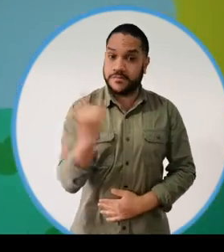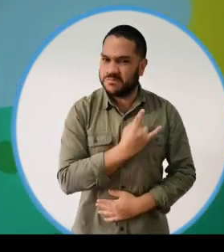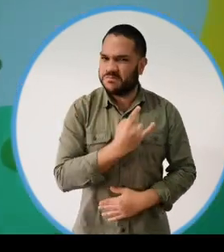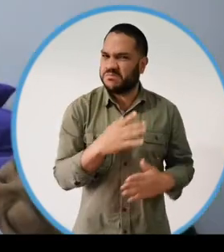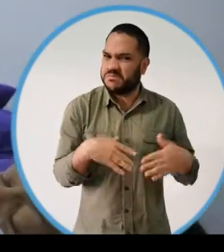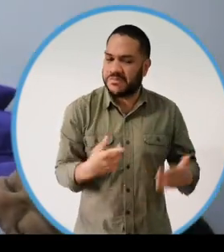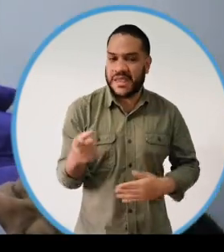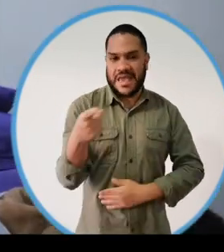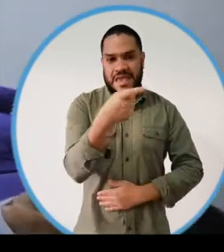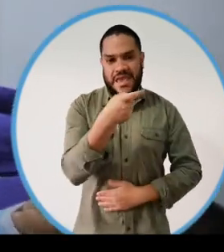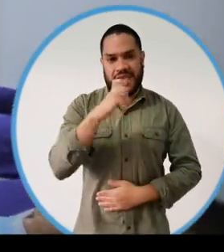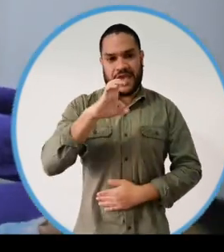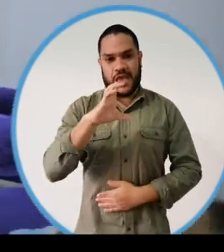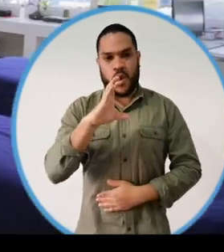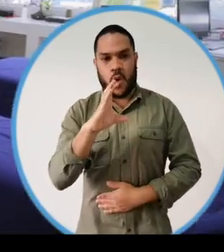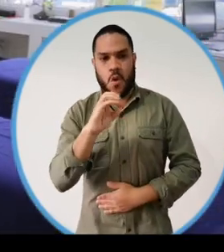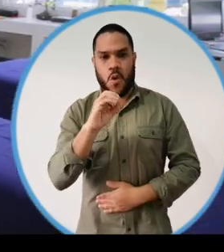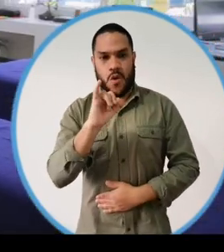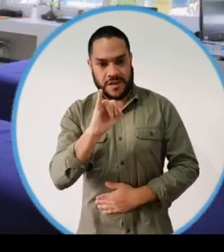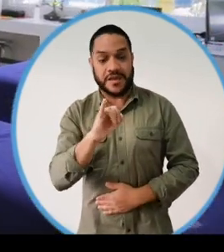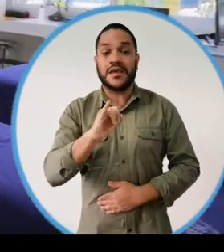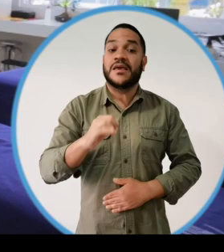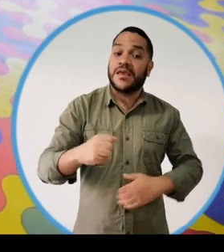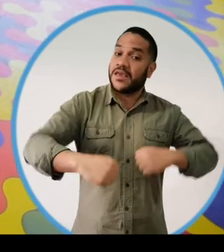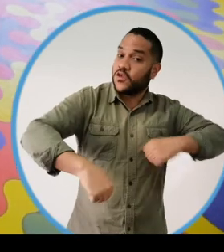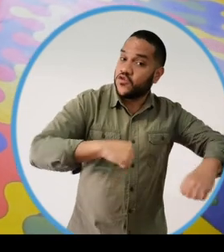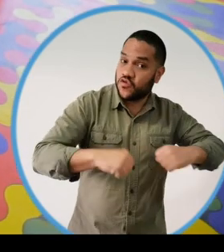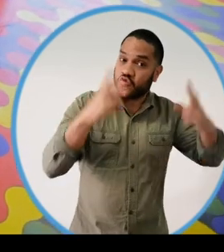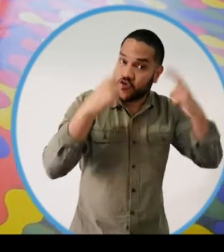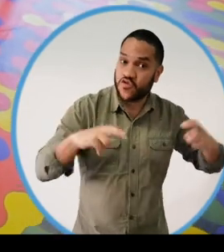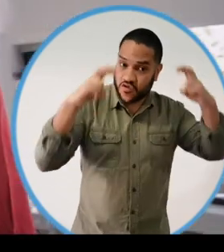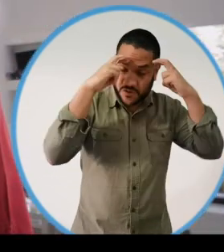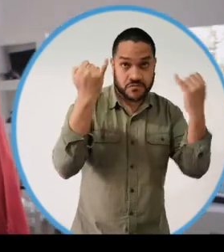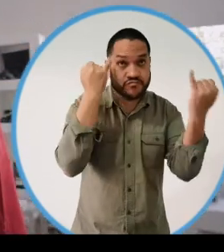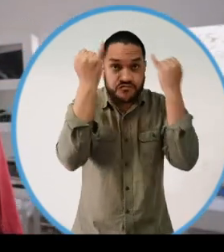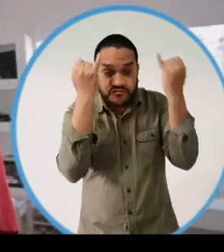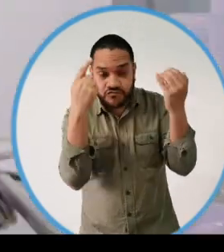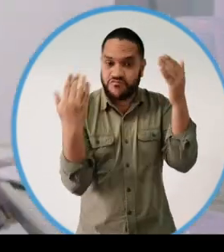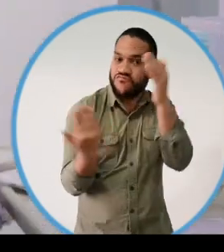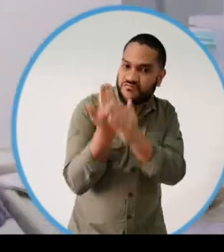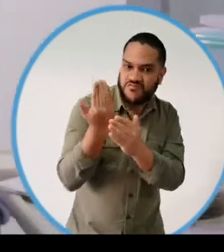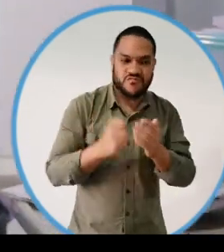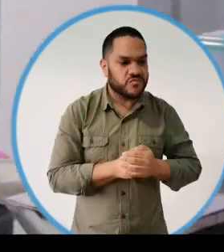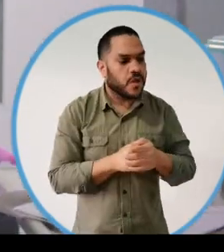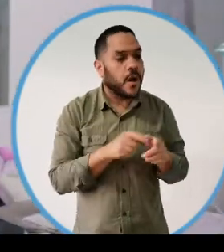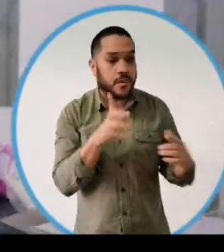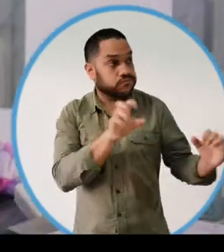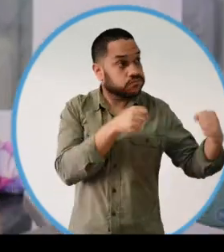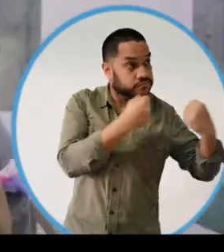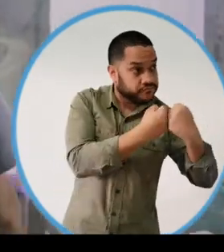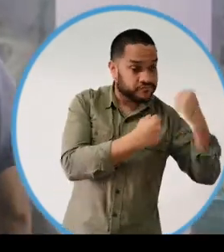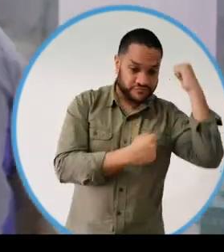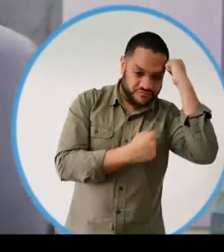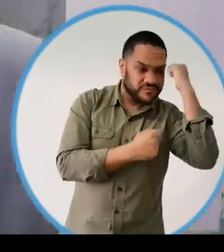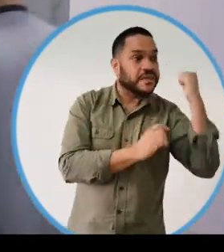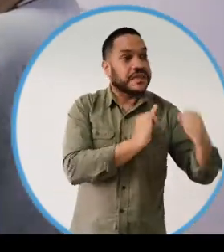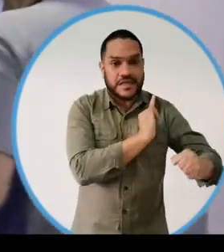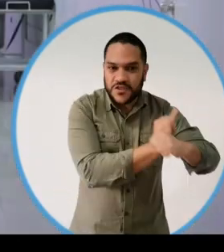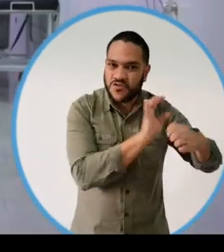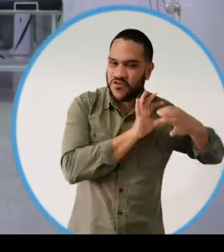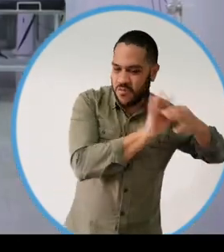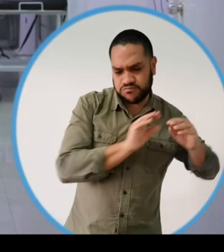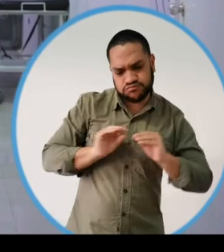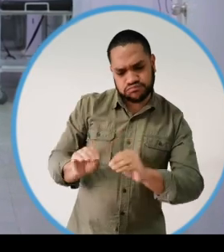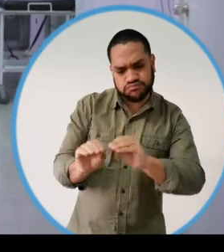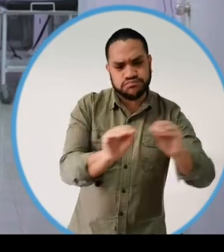proceso GECOI, Gestión del Conocimiento e Innovación, el cual lidera convenios de docencia, servicios con instituciones formadoras de talento